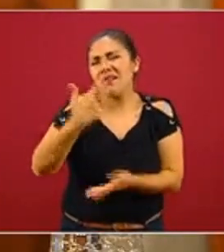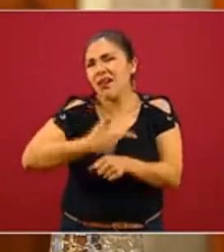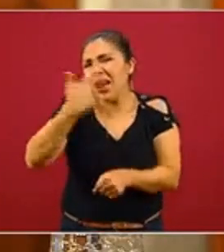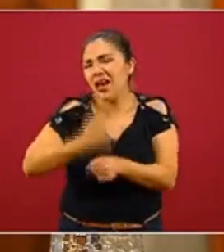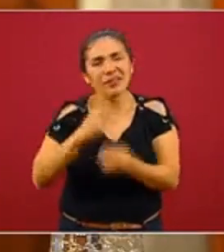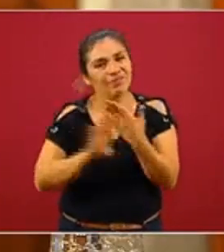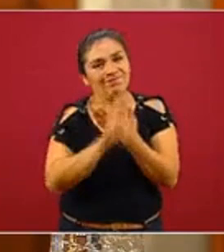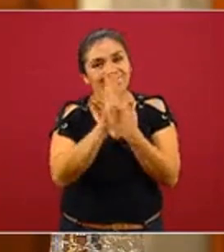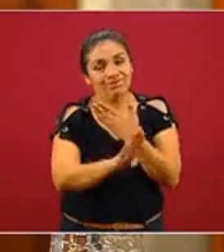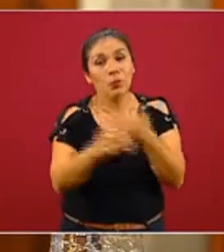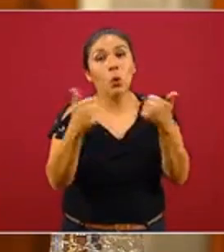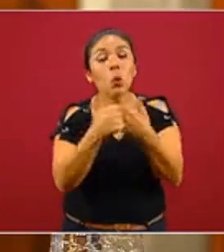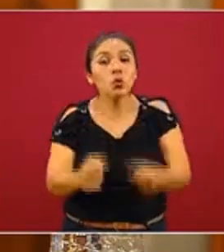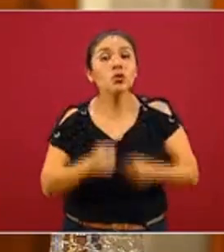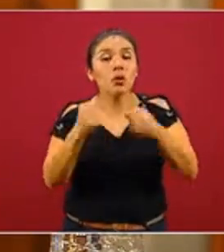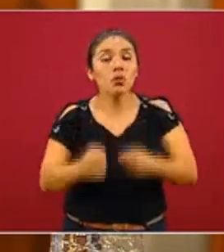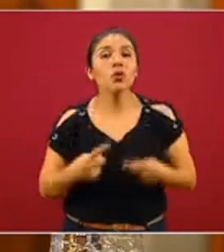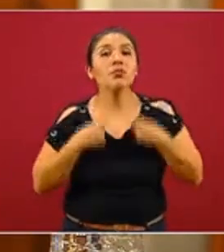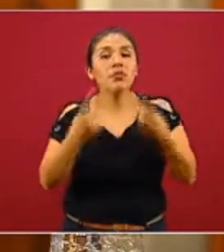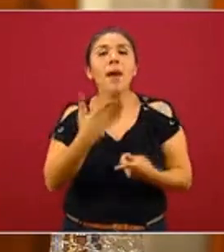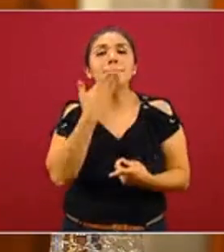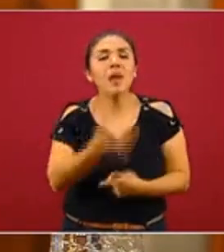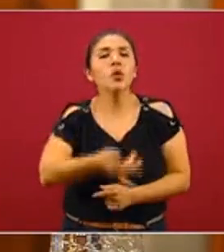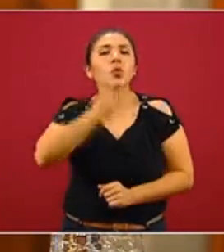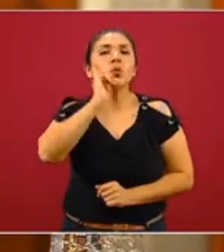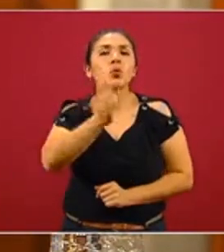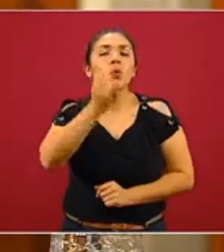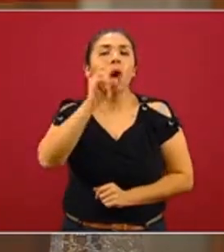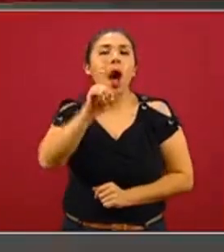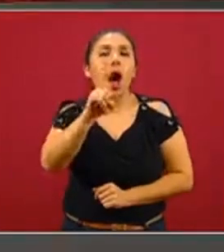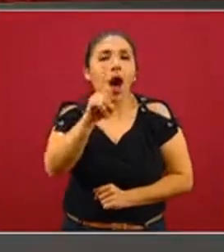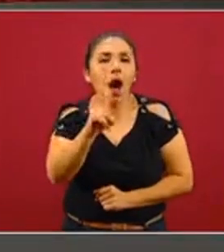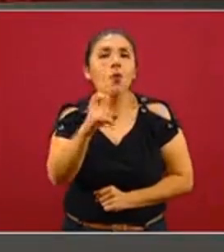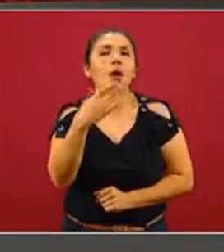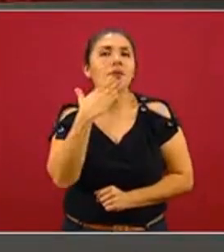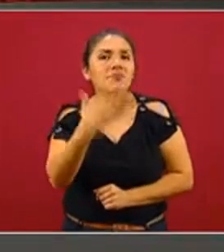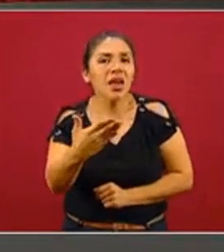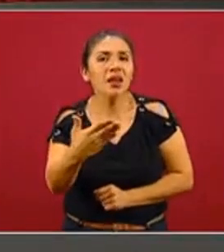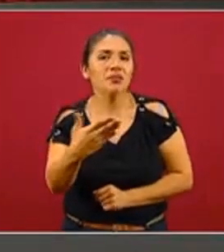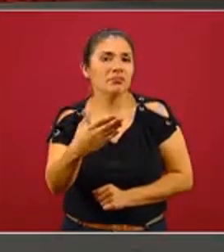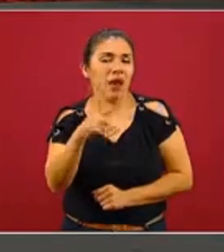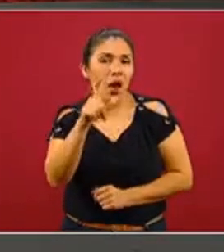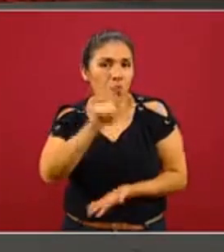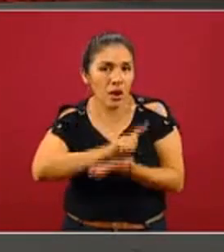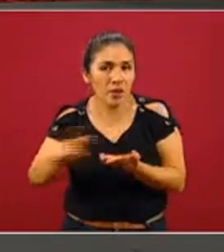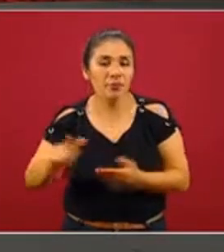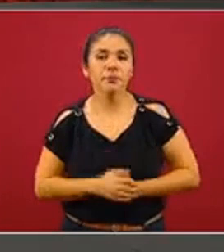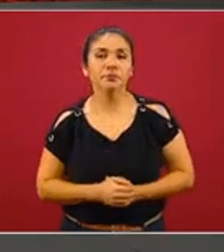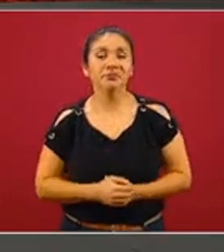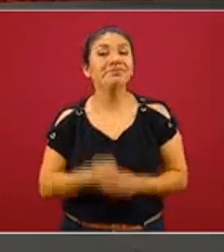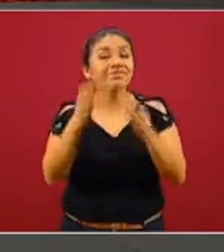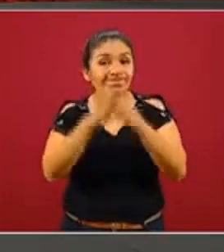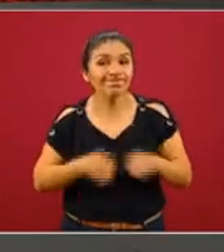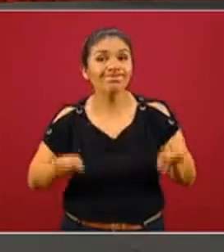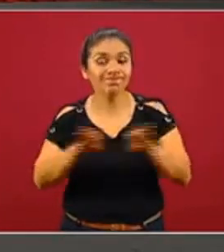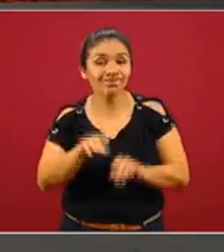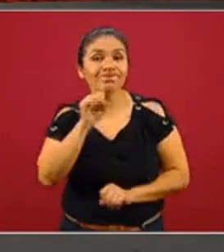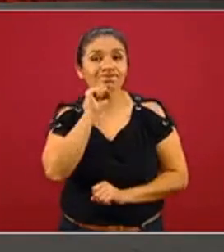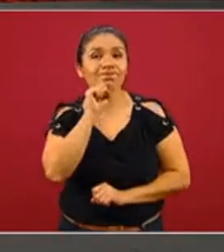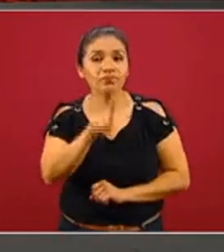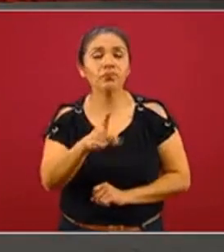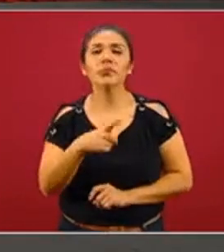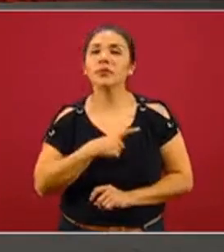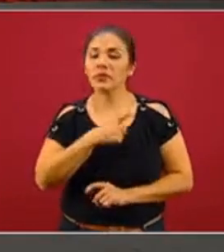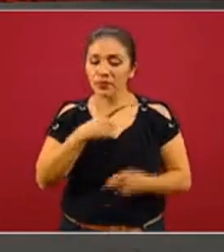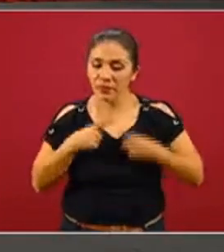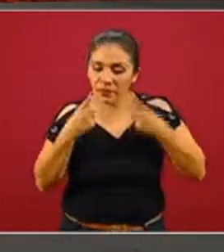y asegurando además una hidratación adecuada con agua potable. Es sumamente importante también asegurar que